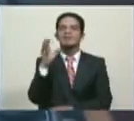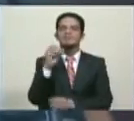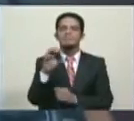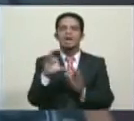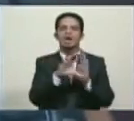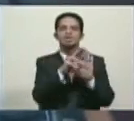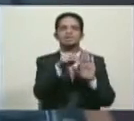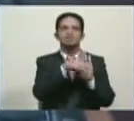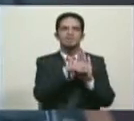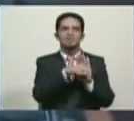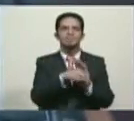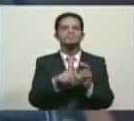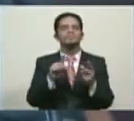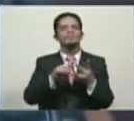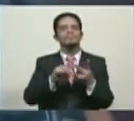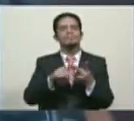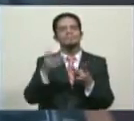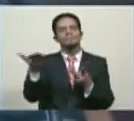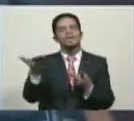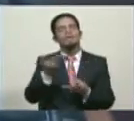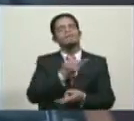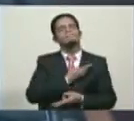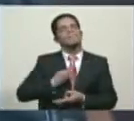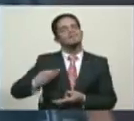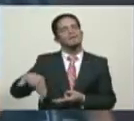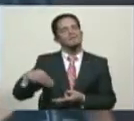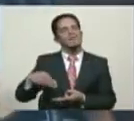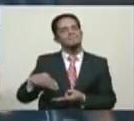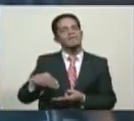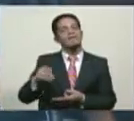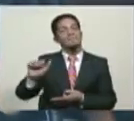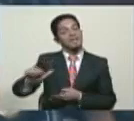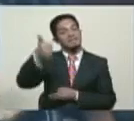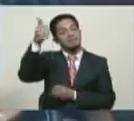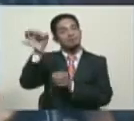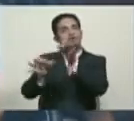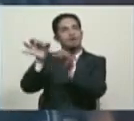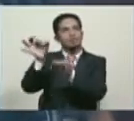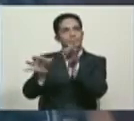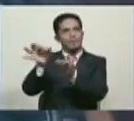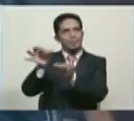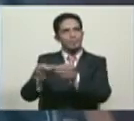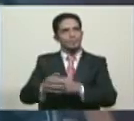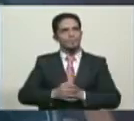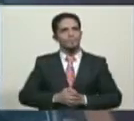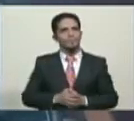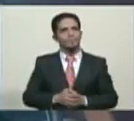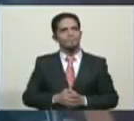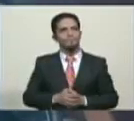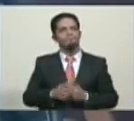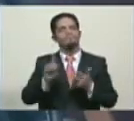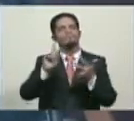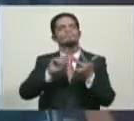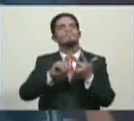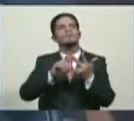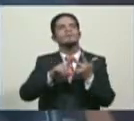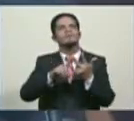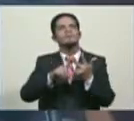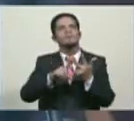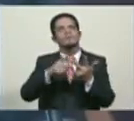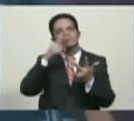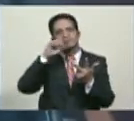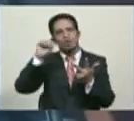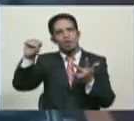Ciudadano magistrado doctor Michael Moreno, presidente del Tribunal Supremo de Justicia. Ciudadano Nicolás